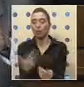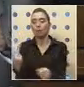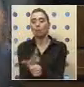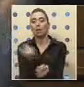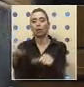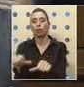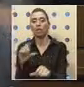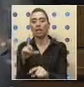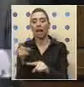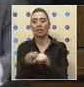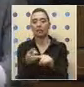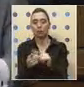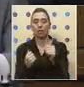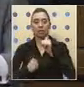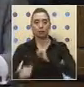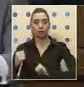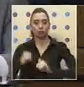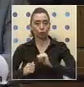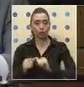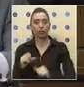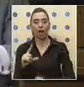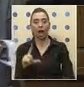media, a la tan sufrida clase media.